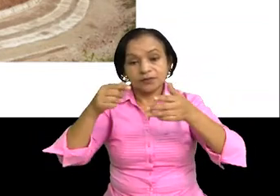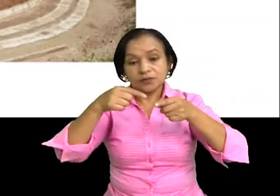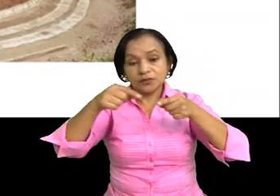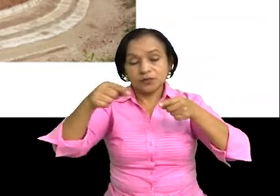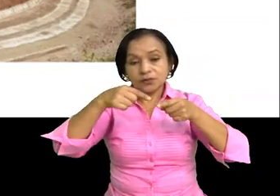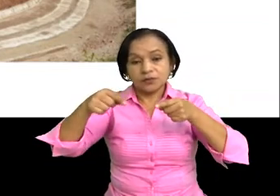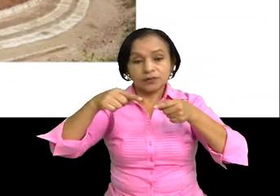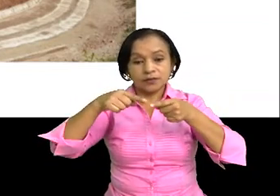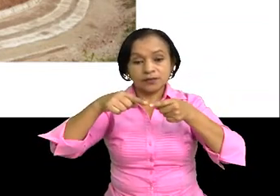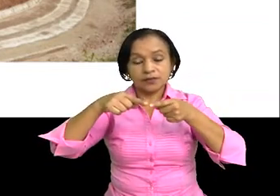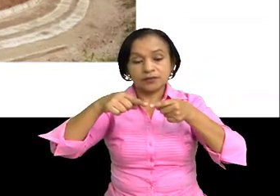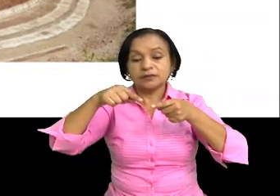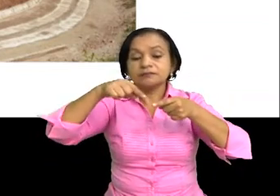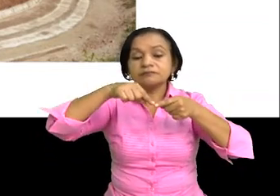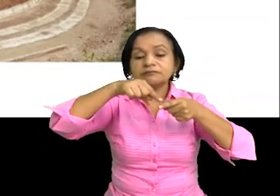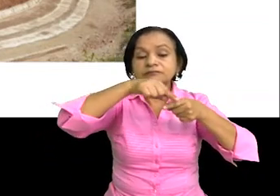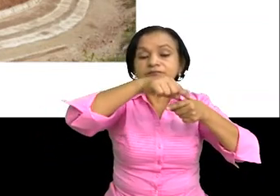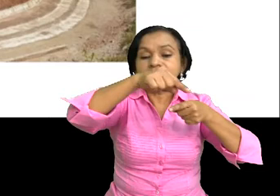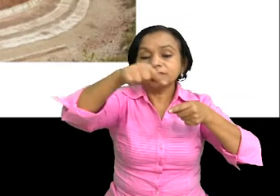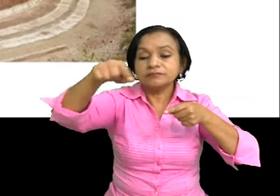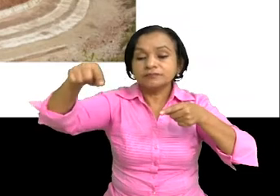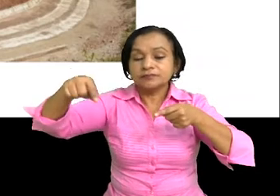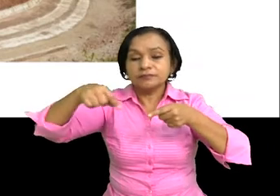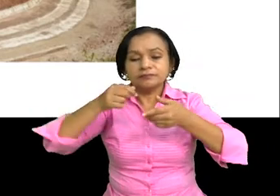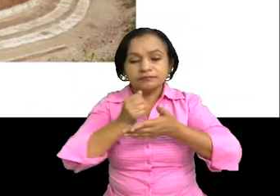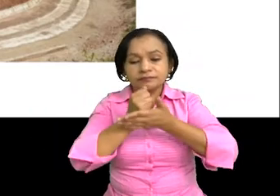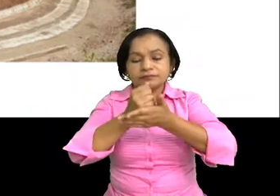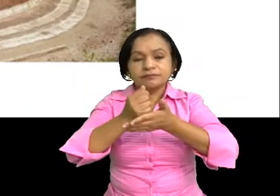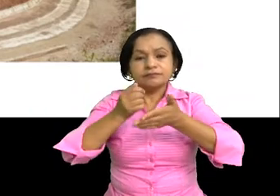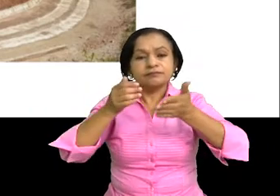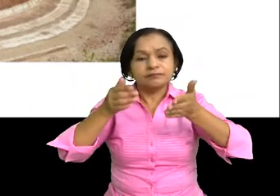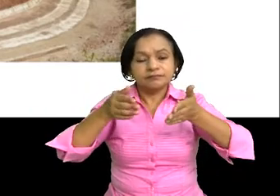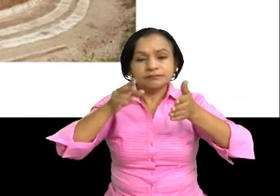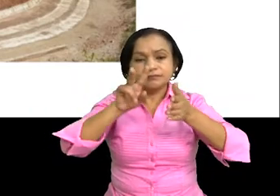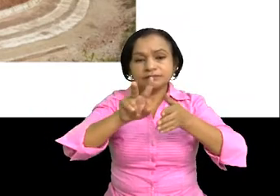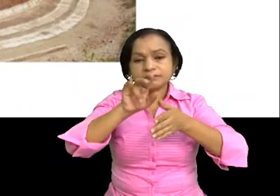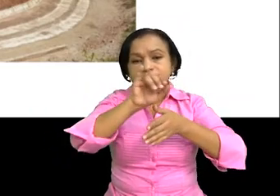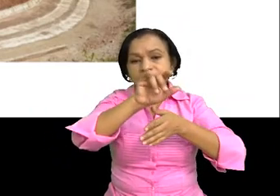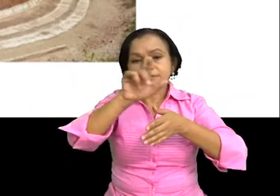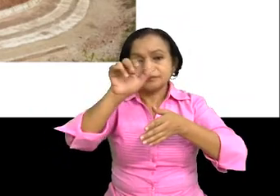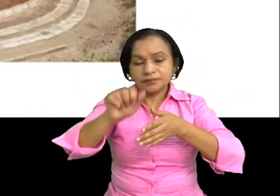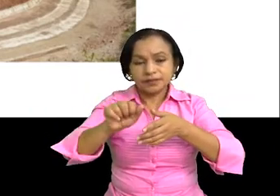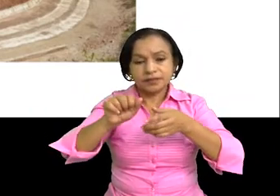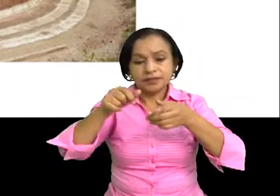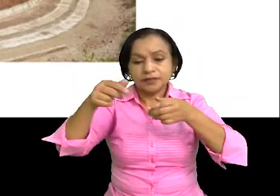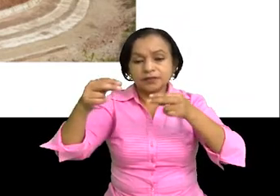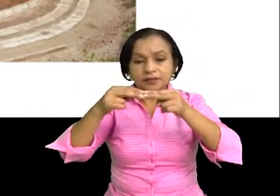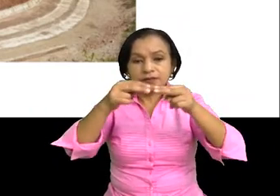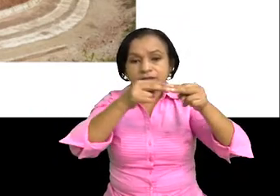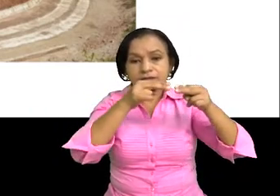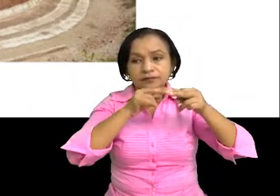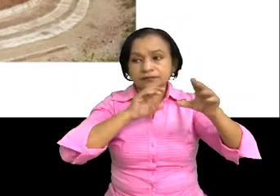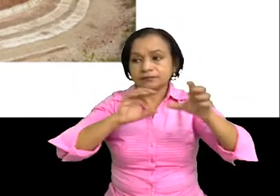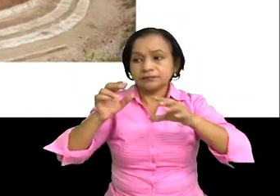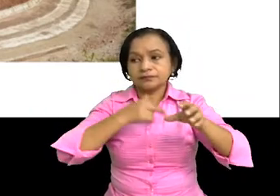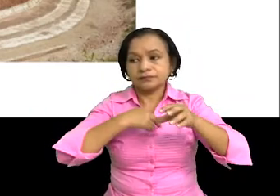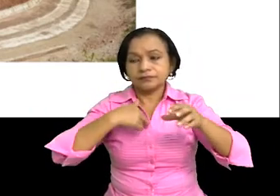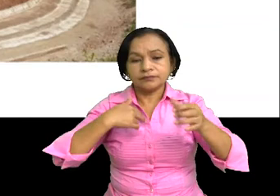Masihue, pasando a la embajada. Las hemos llevado hasta Villasiquia a conectar con